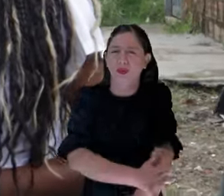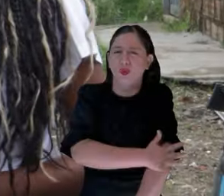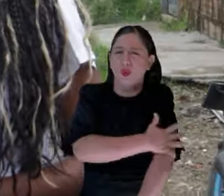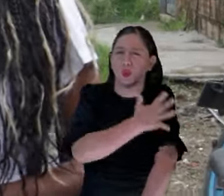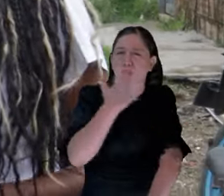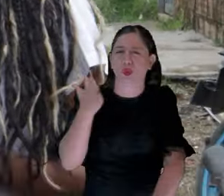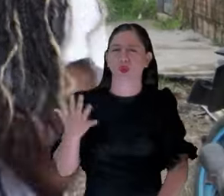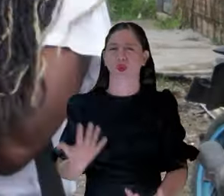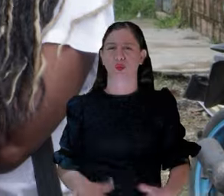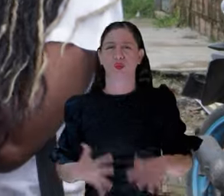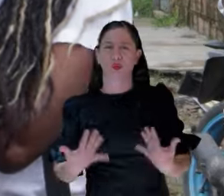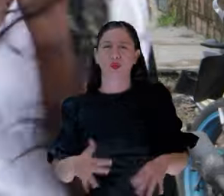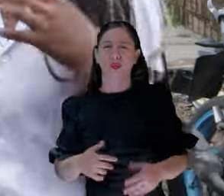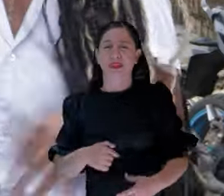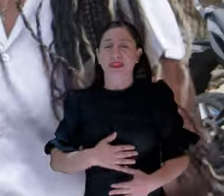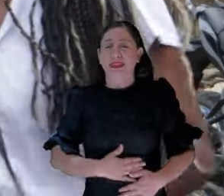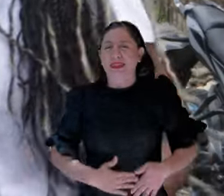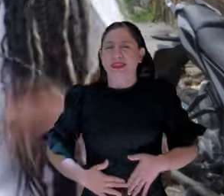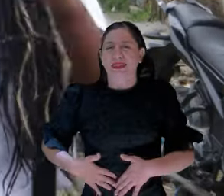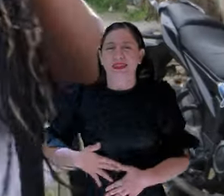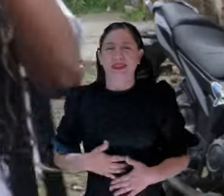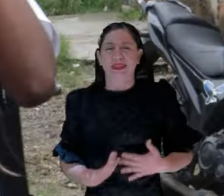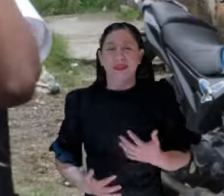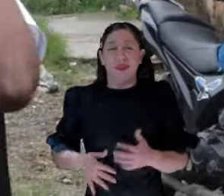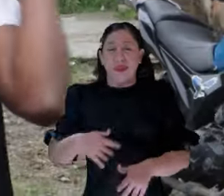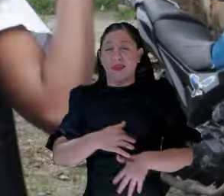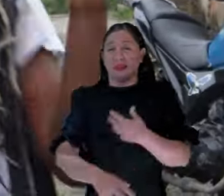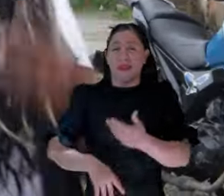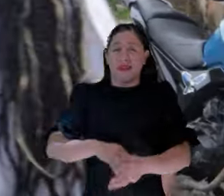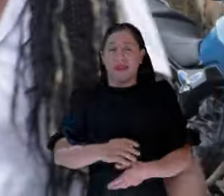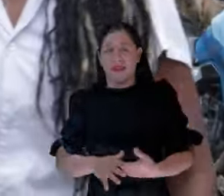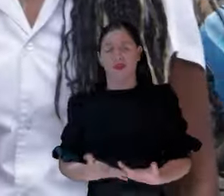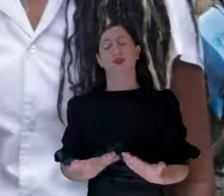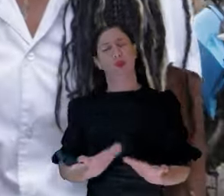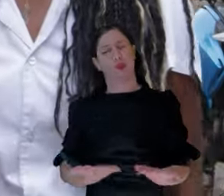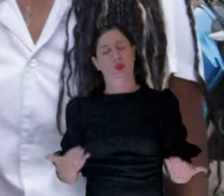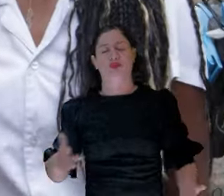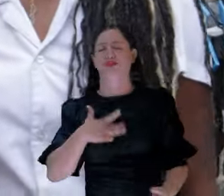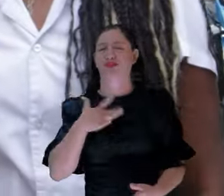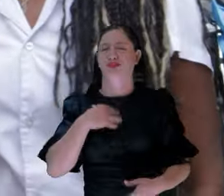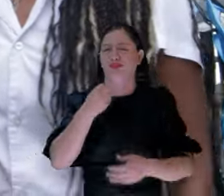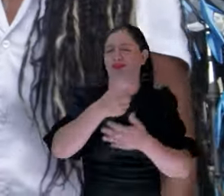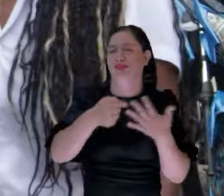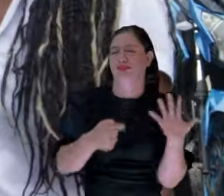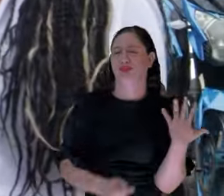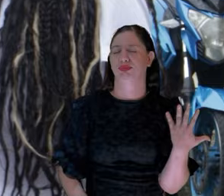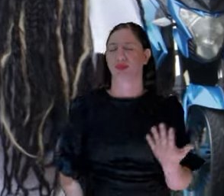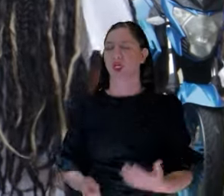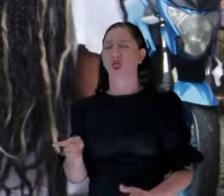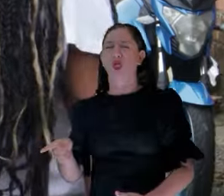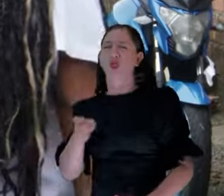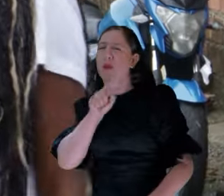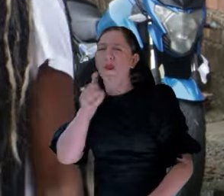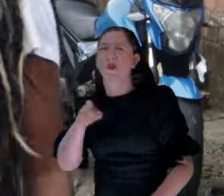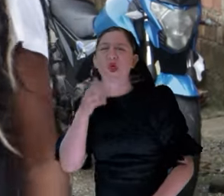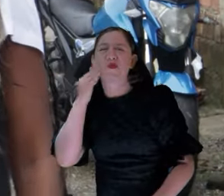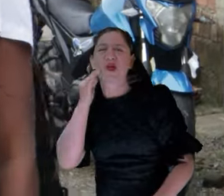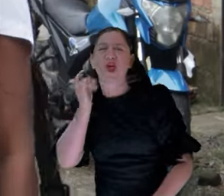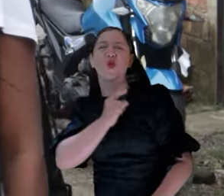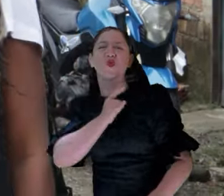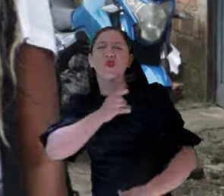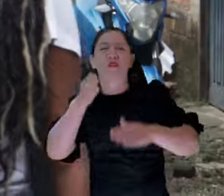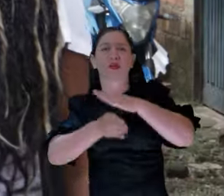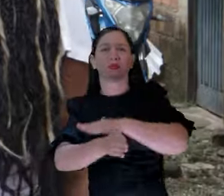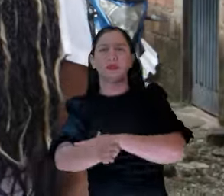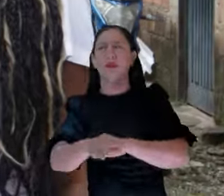como una emoción, como un hito en el estómago. Sí. Se siente muchas cosas, la verdad. ¿Y qué tal la universidad? ¿Cómo